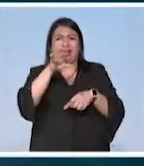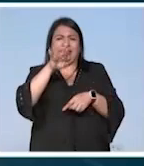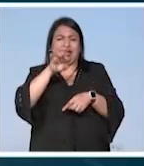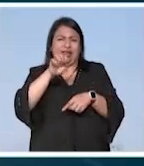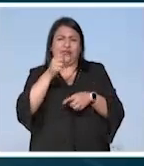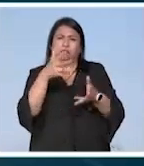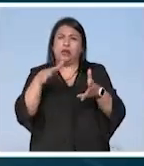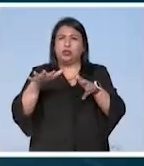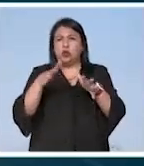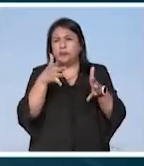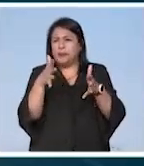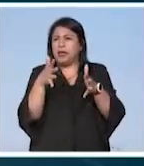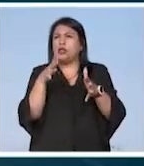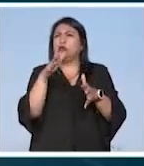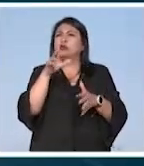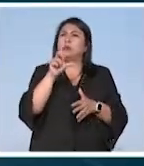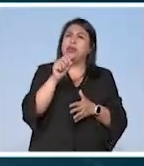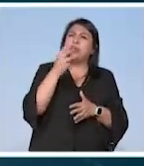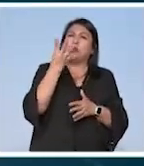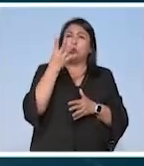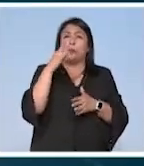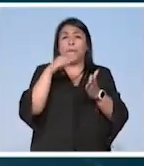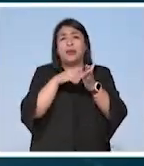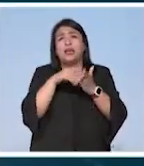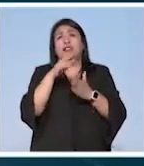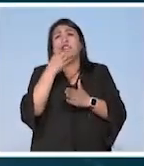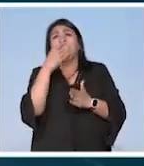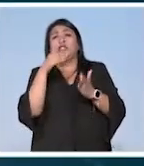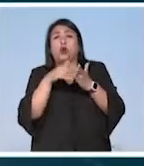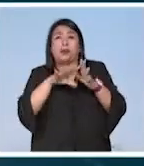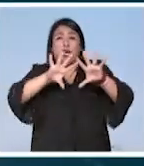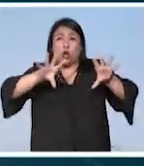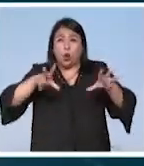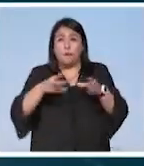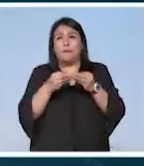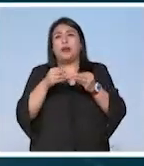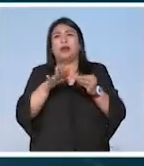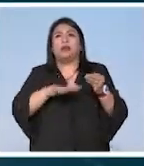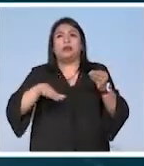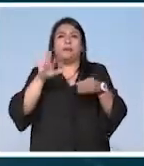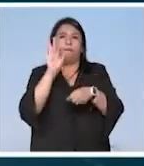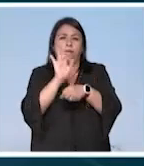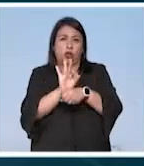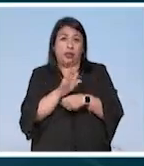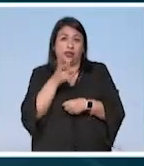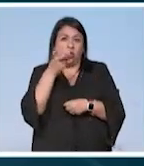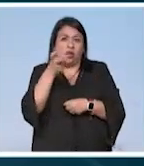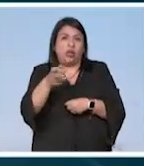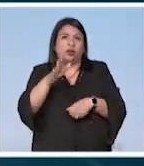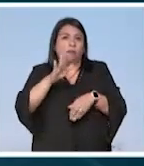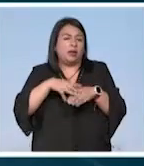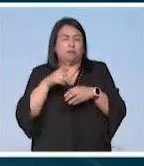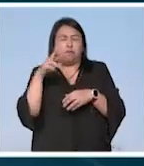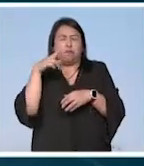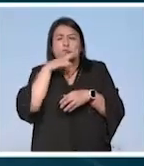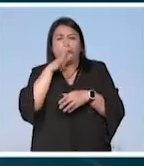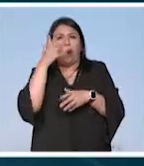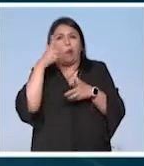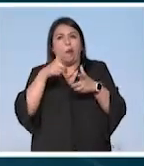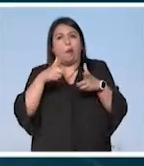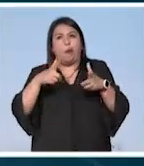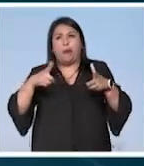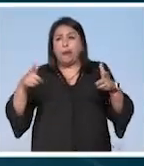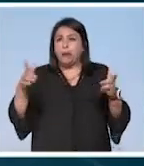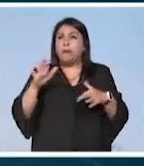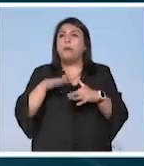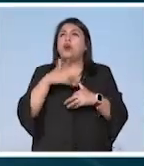de las más o menos 24.000, 25.000 que tienen las áreas protegidas. Esto se ha ido acelerando también